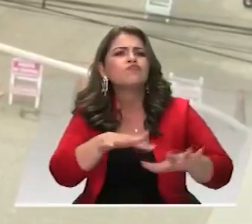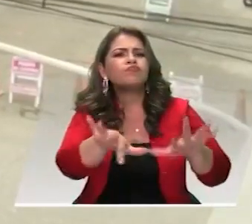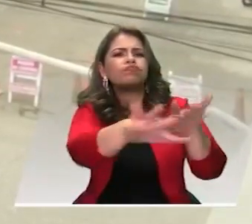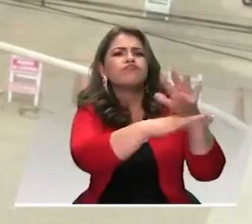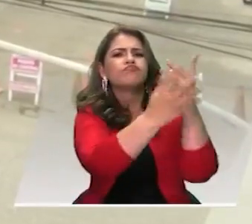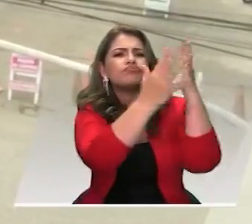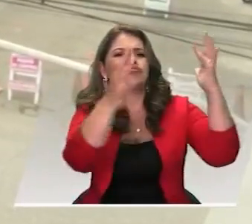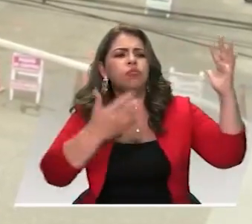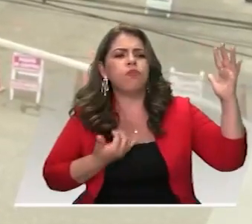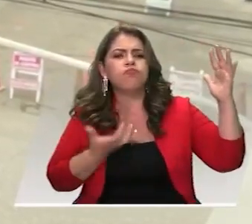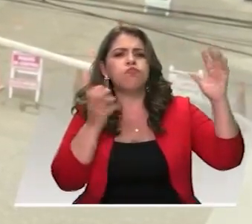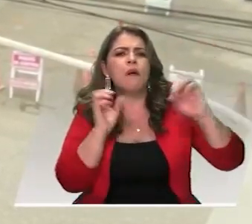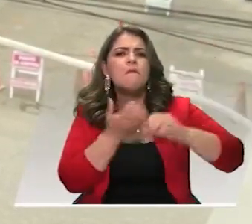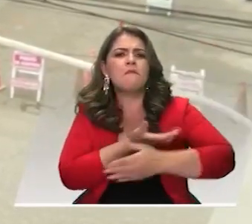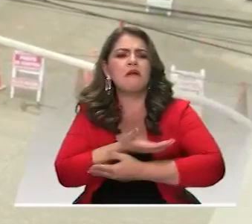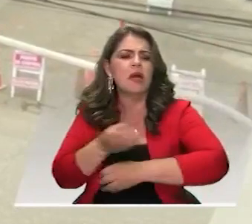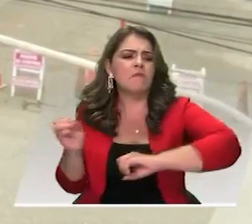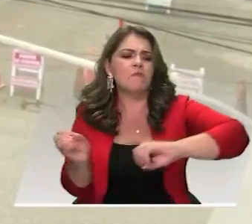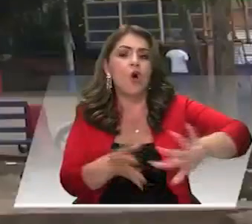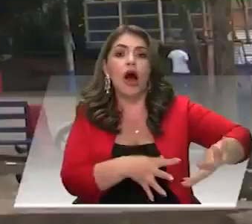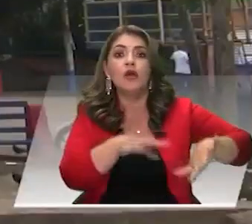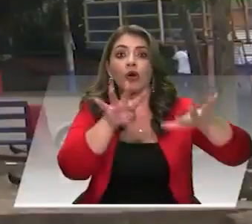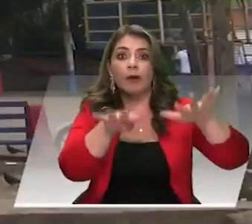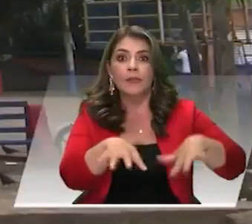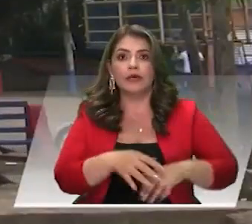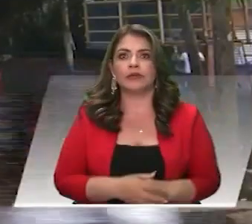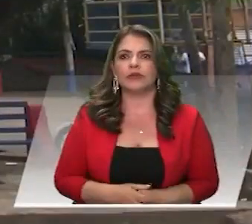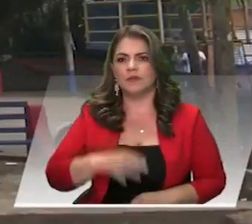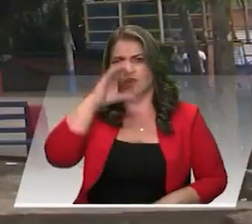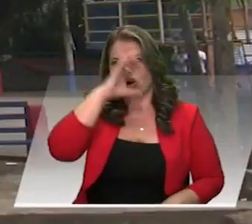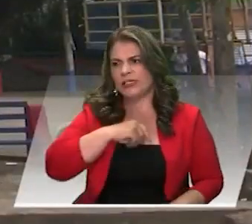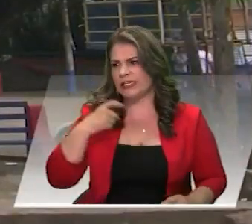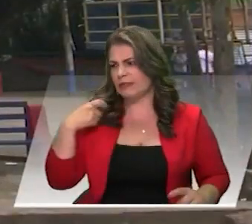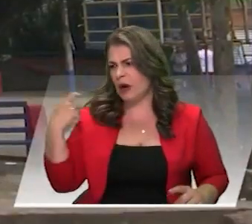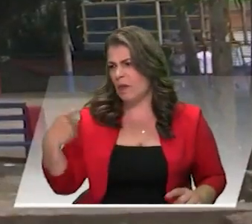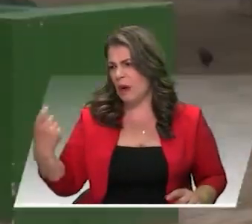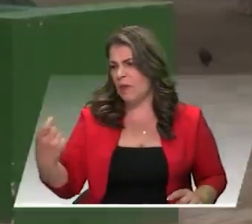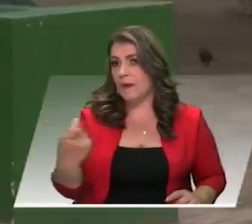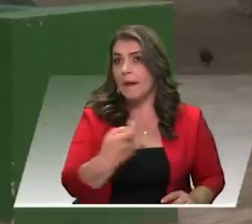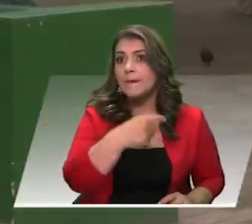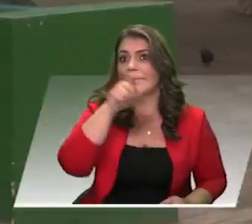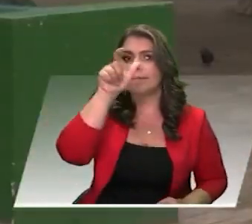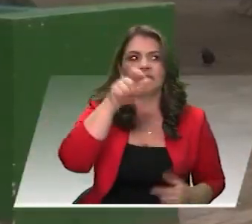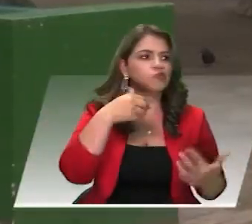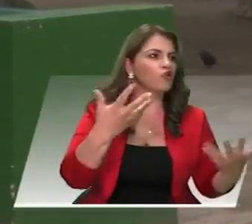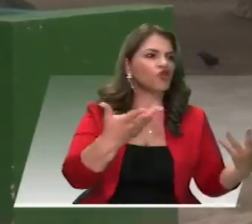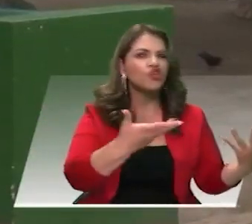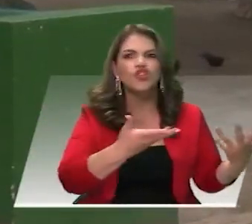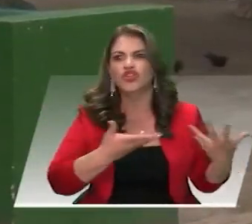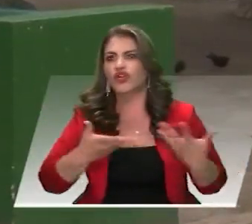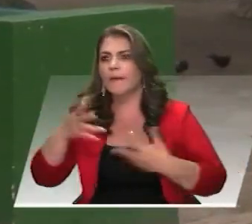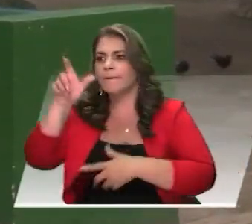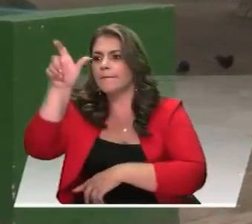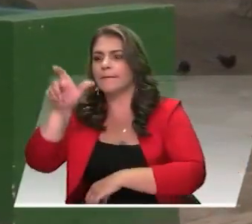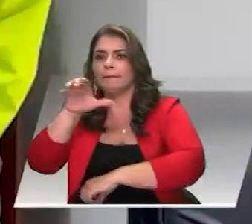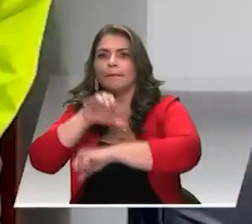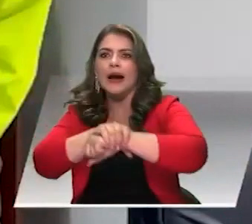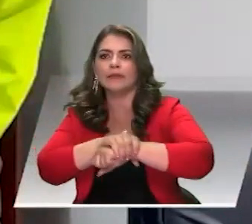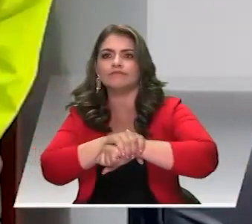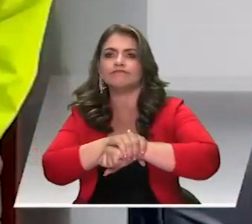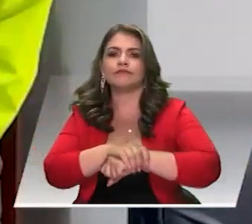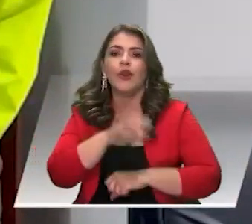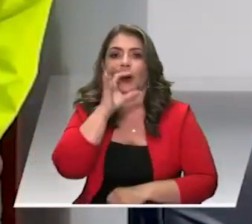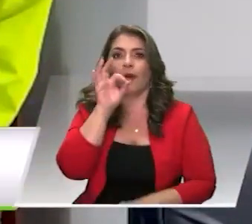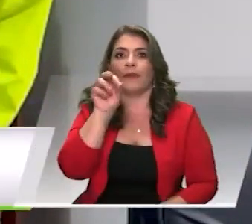Colonia. En menos de 48 horas, la policía ubicó y capturó al presunto violador, un hombre de 22 años.